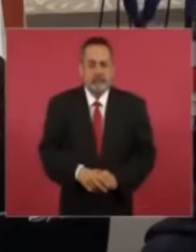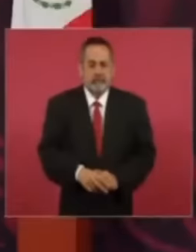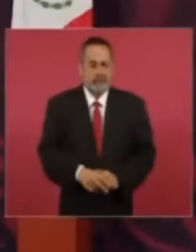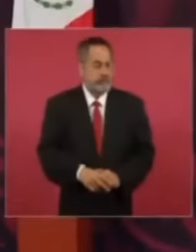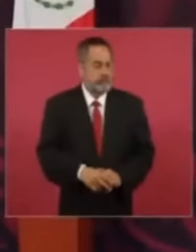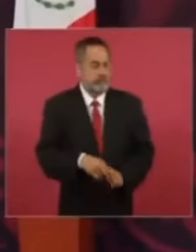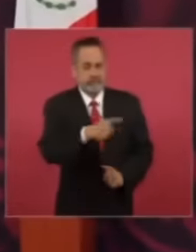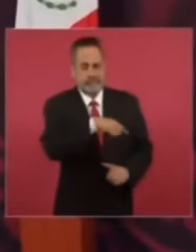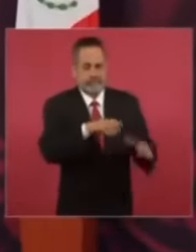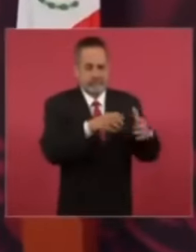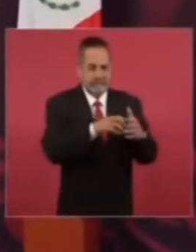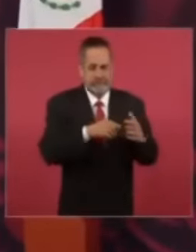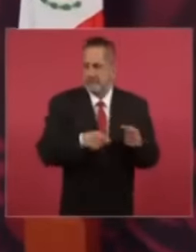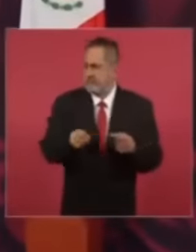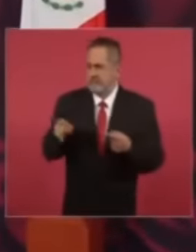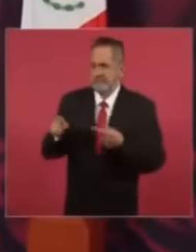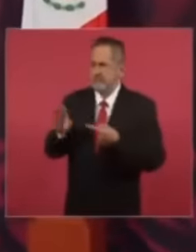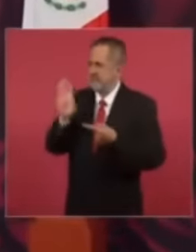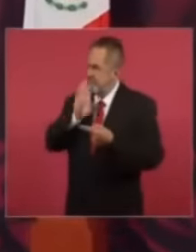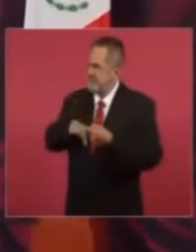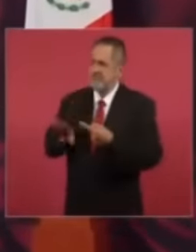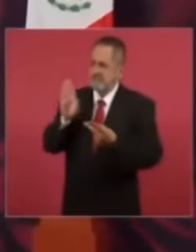todo está